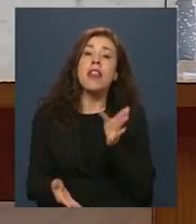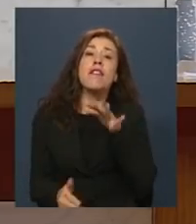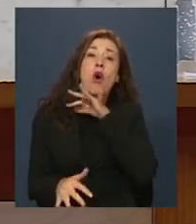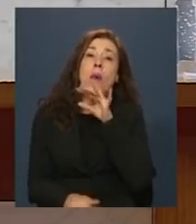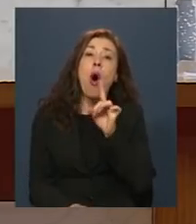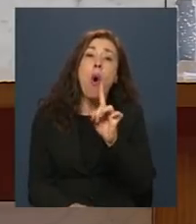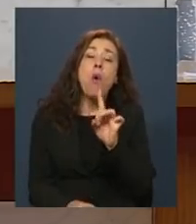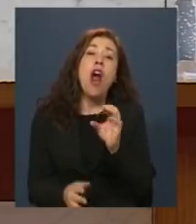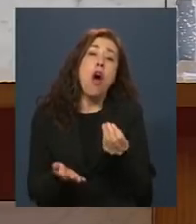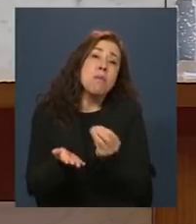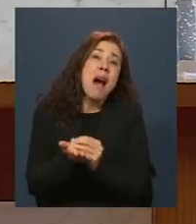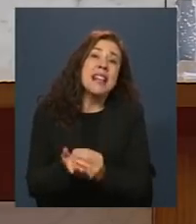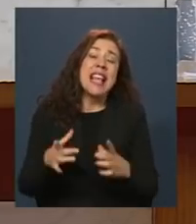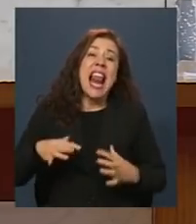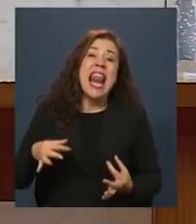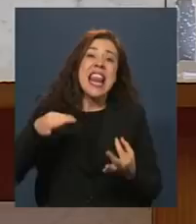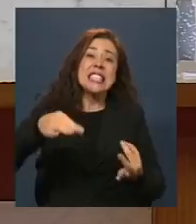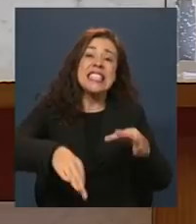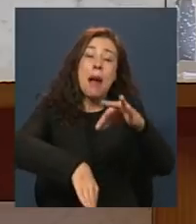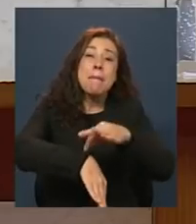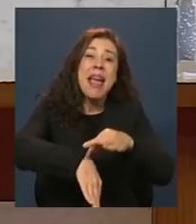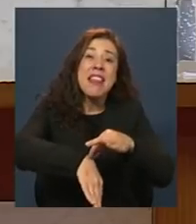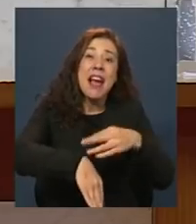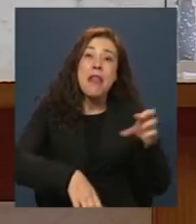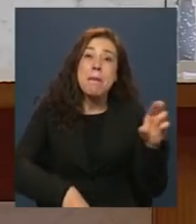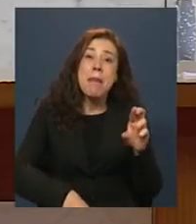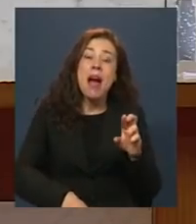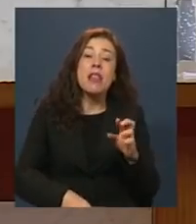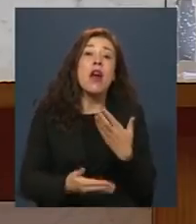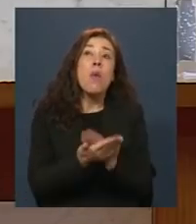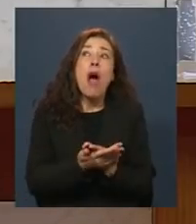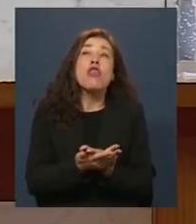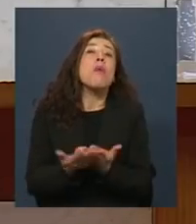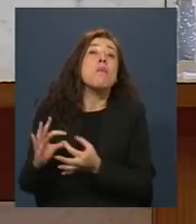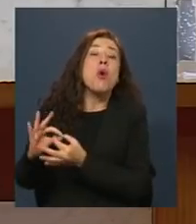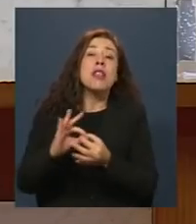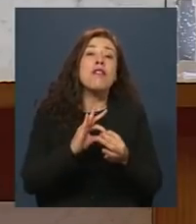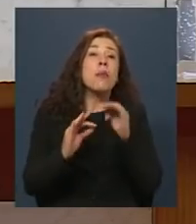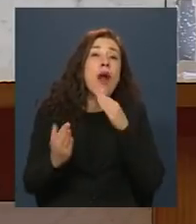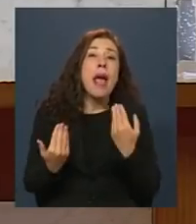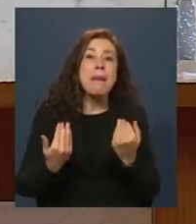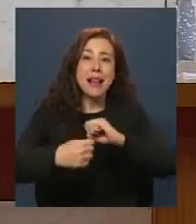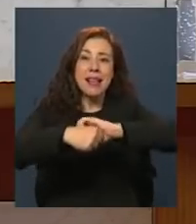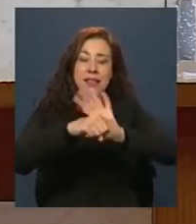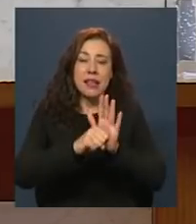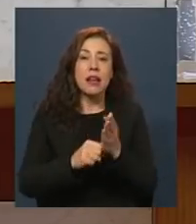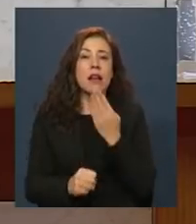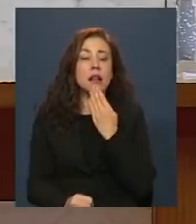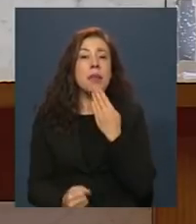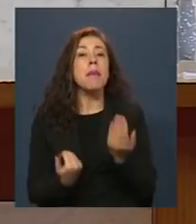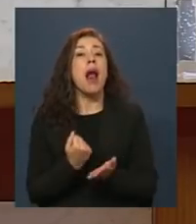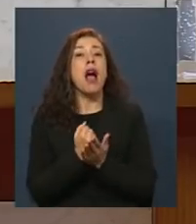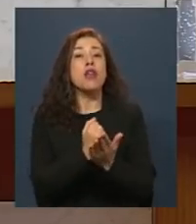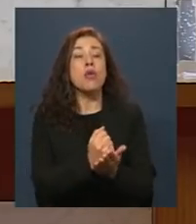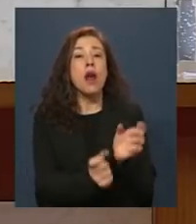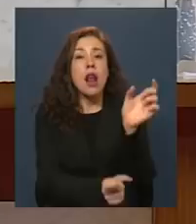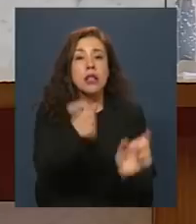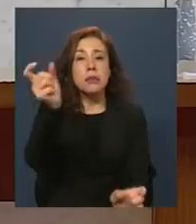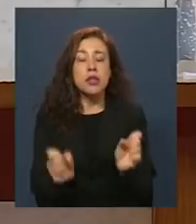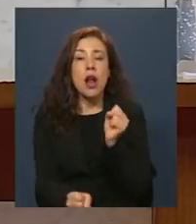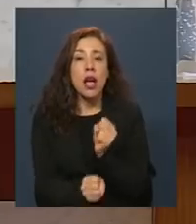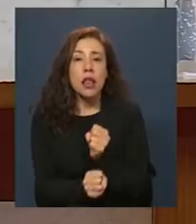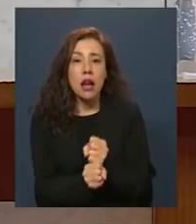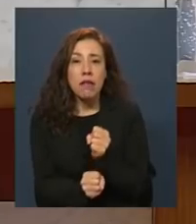más licencias médicas preventivas parentales en el periodo de emergencia. También para favorecer a los trabajadores